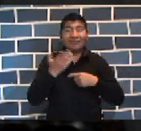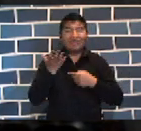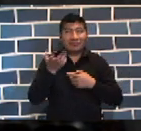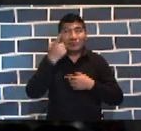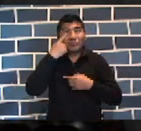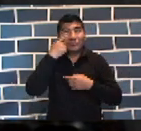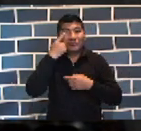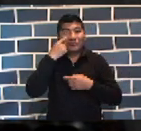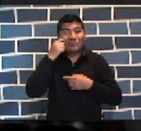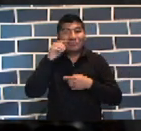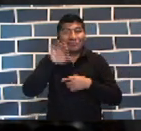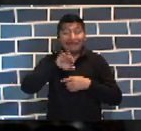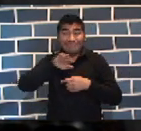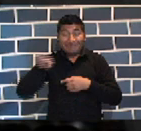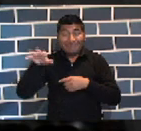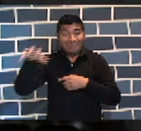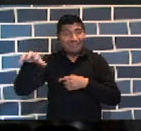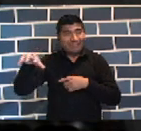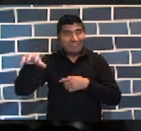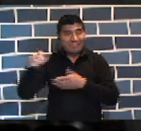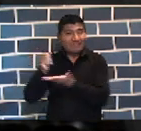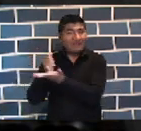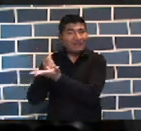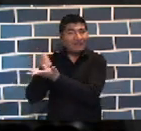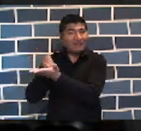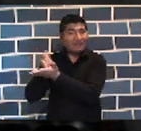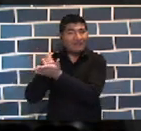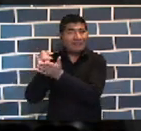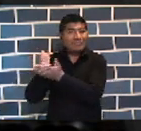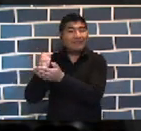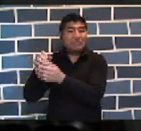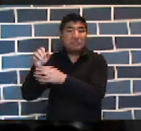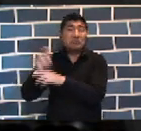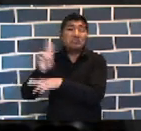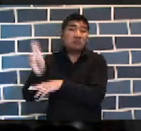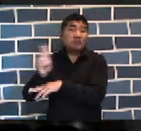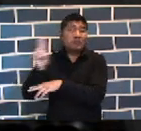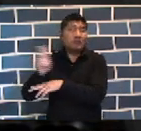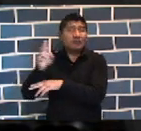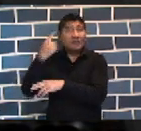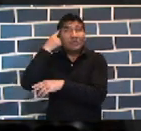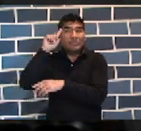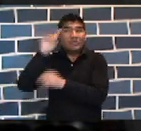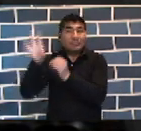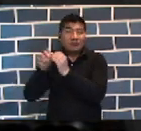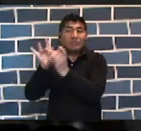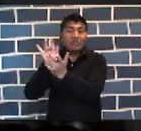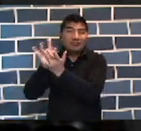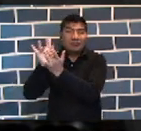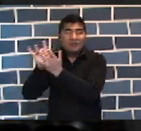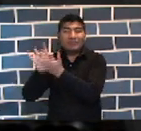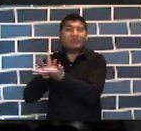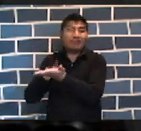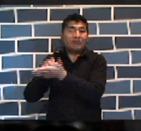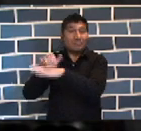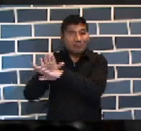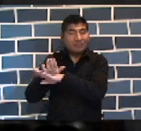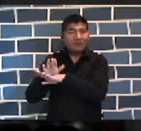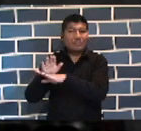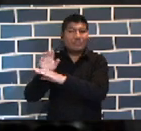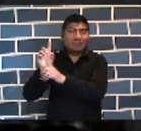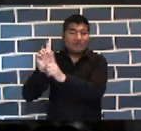reconocer que por un lado las redes sociales sirven para que estemos más en contacto,